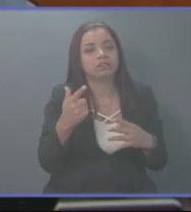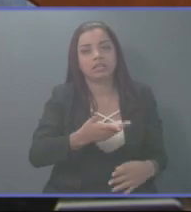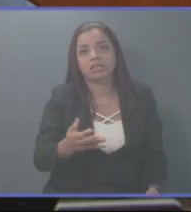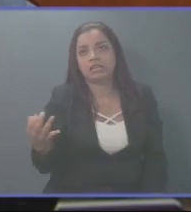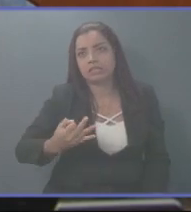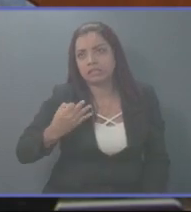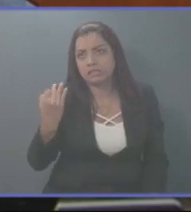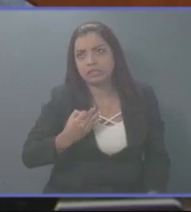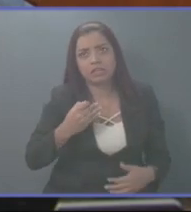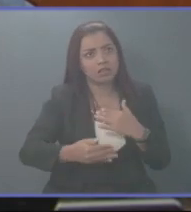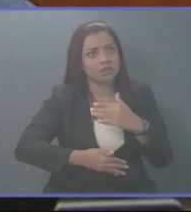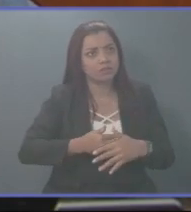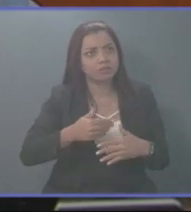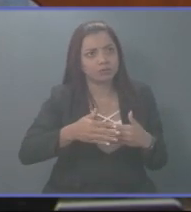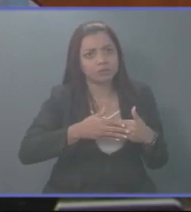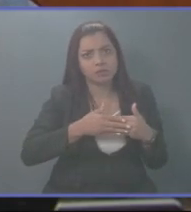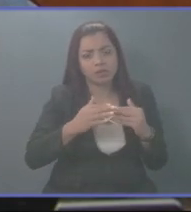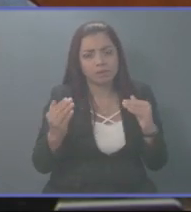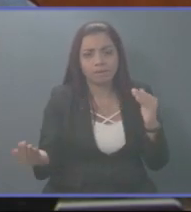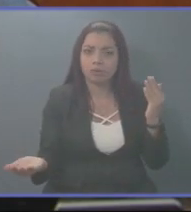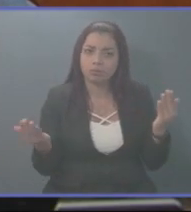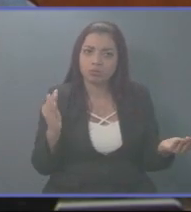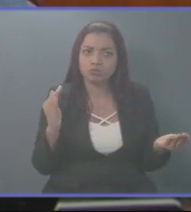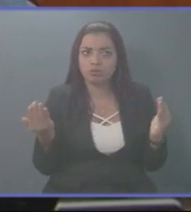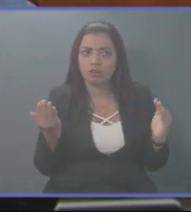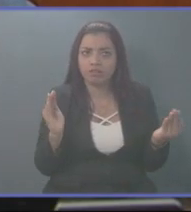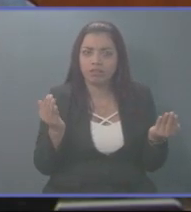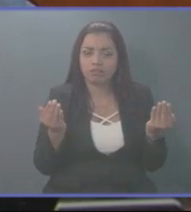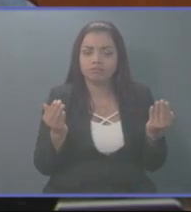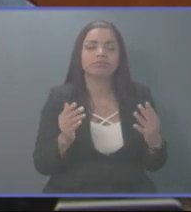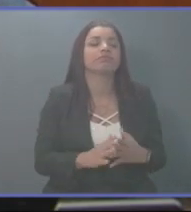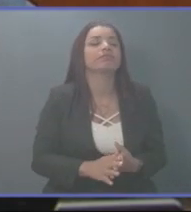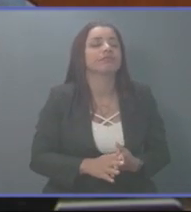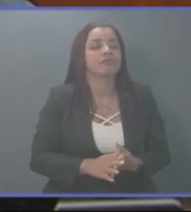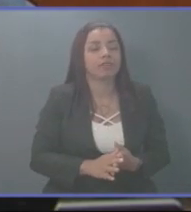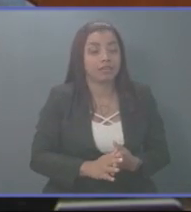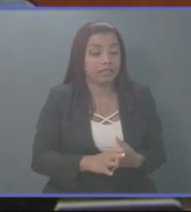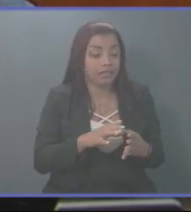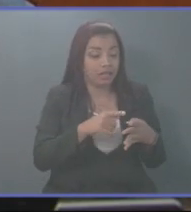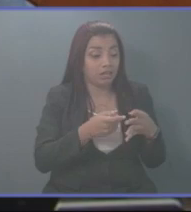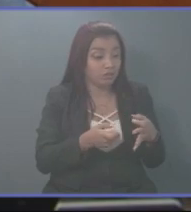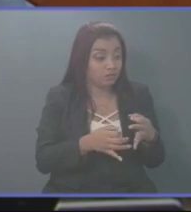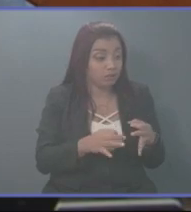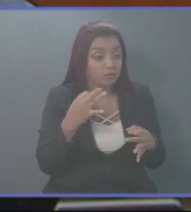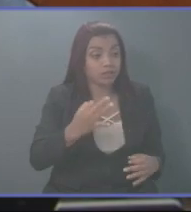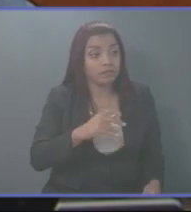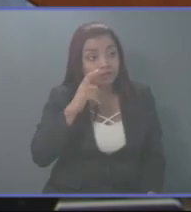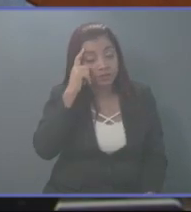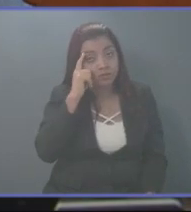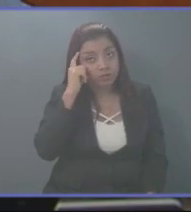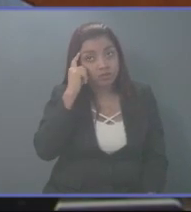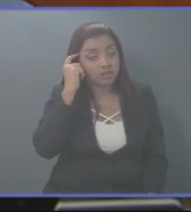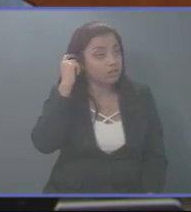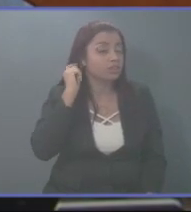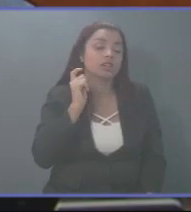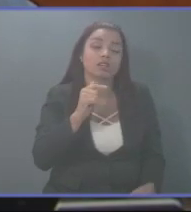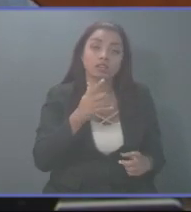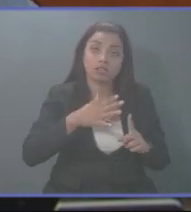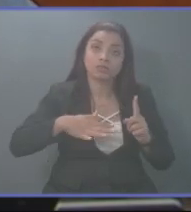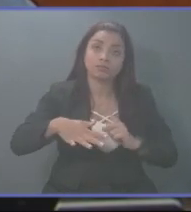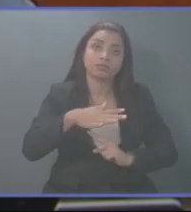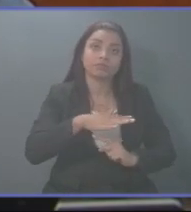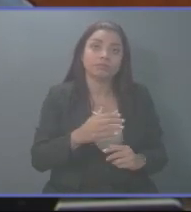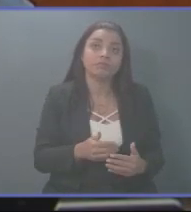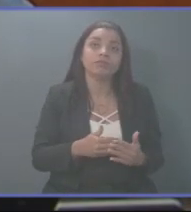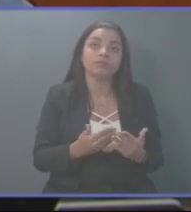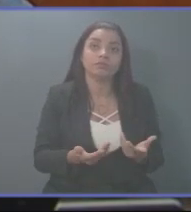necesidad y proporcionalidad. Las medidas de atención y protección deberán considerar las circunstancias particulares